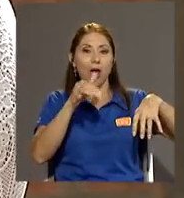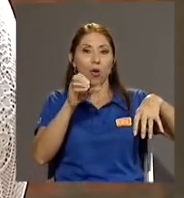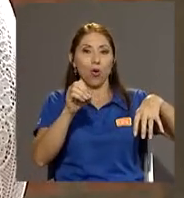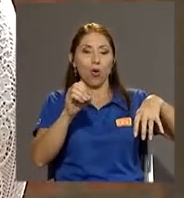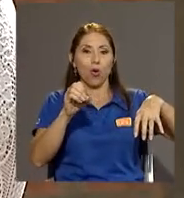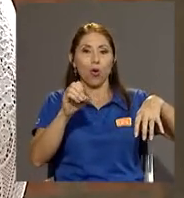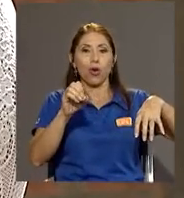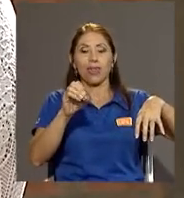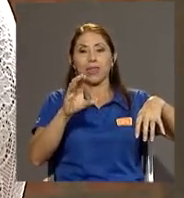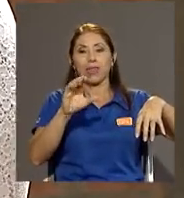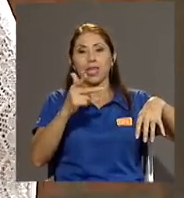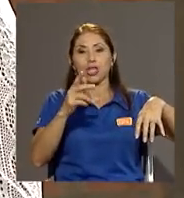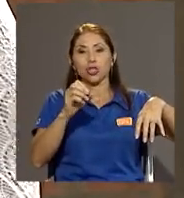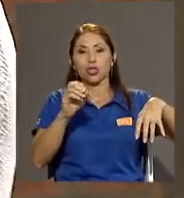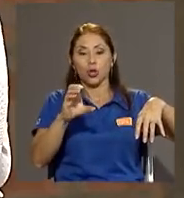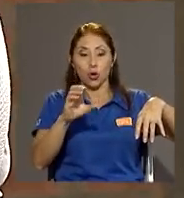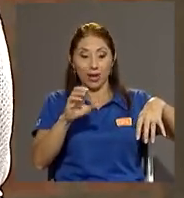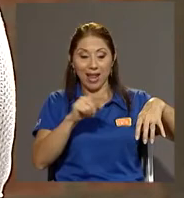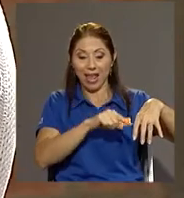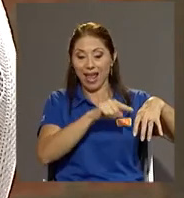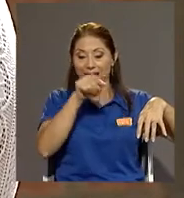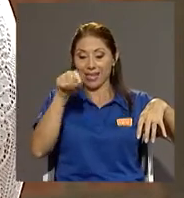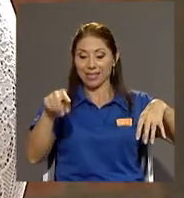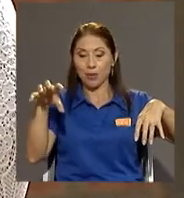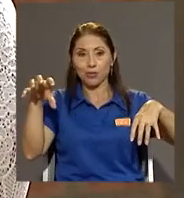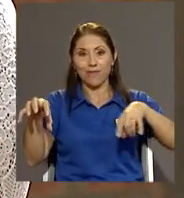de Chopo. A la par